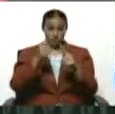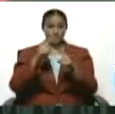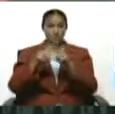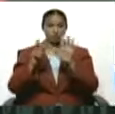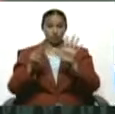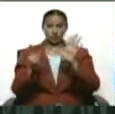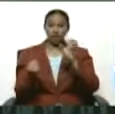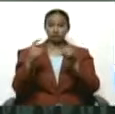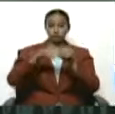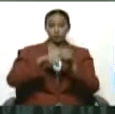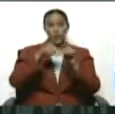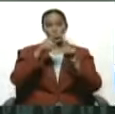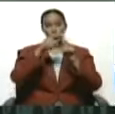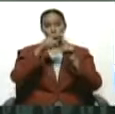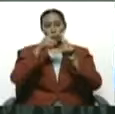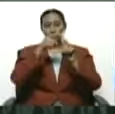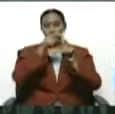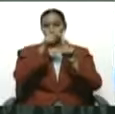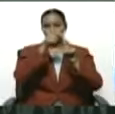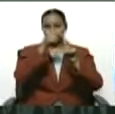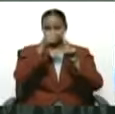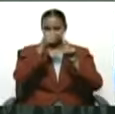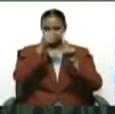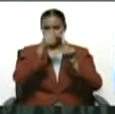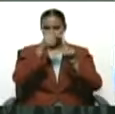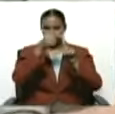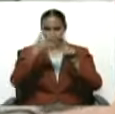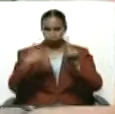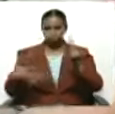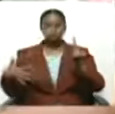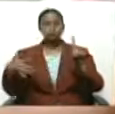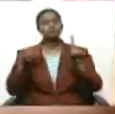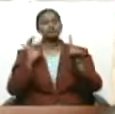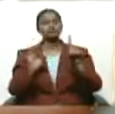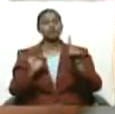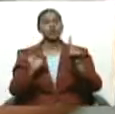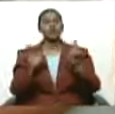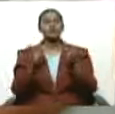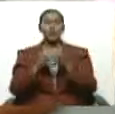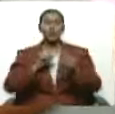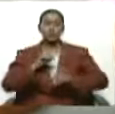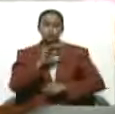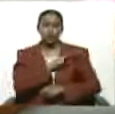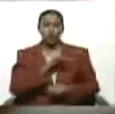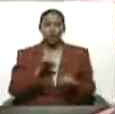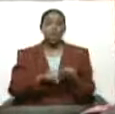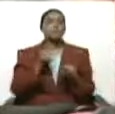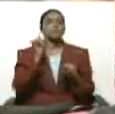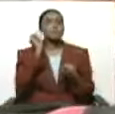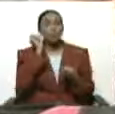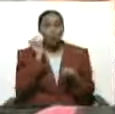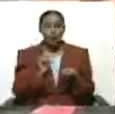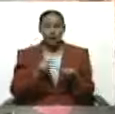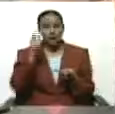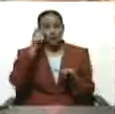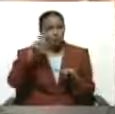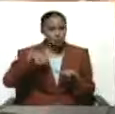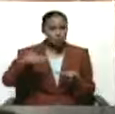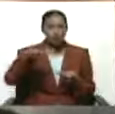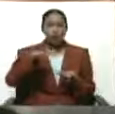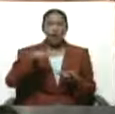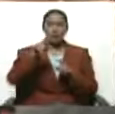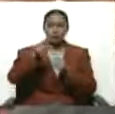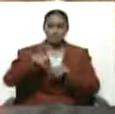cuantos. Juventud, mujeres, trabajadores, campesinos,